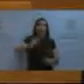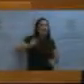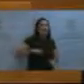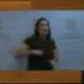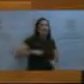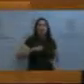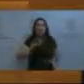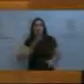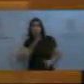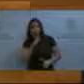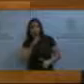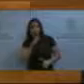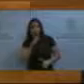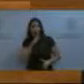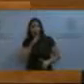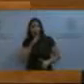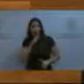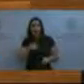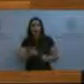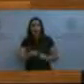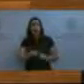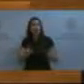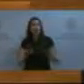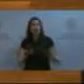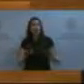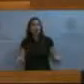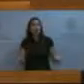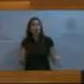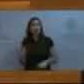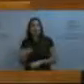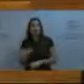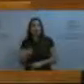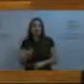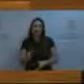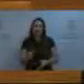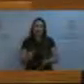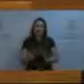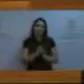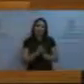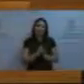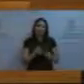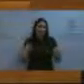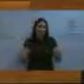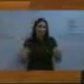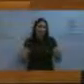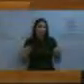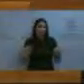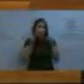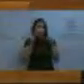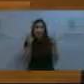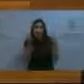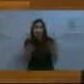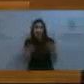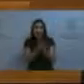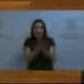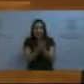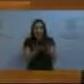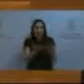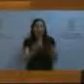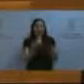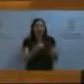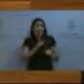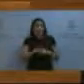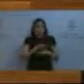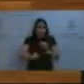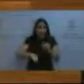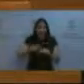practicar el hábito normal de la siesta. Bien, yo le pido que se despierte de esta siesta. Usted me ha dicho que el martes se van a reunir con la